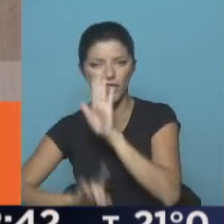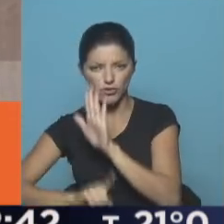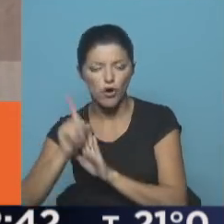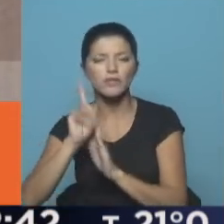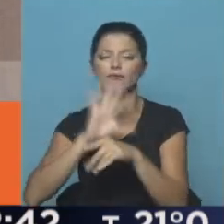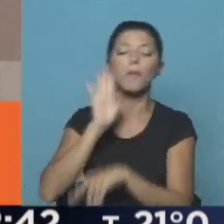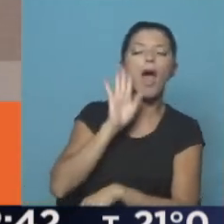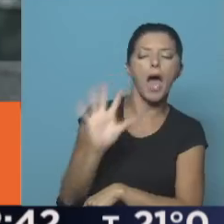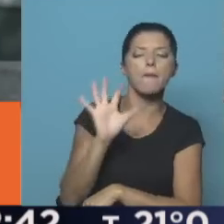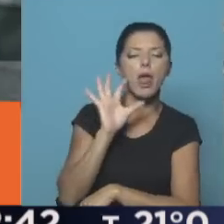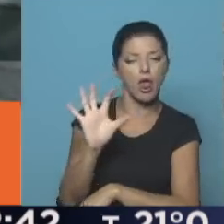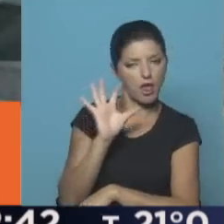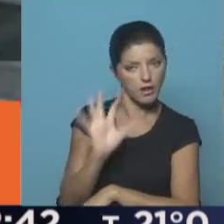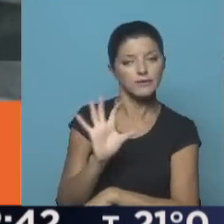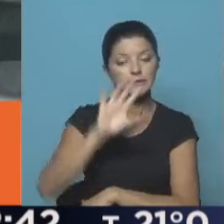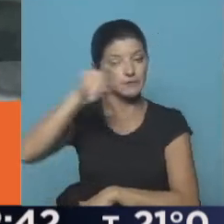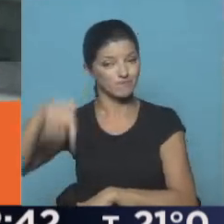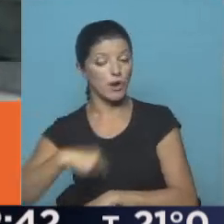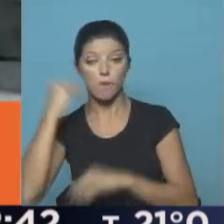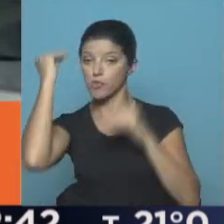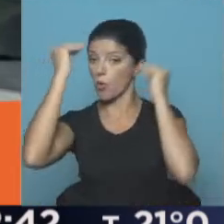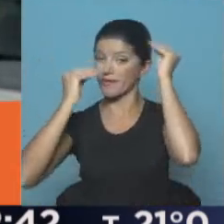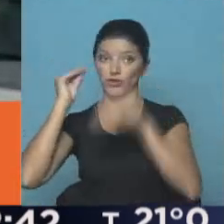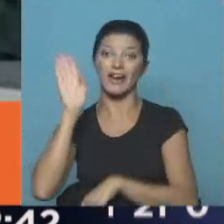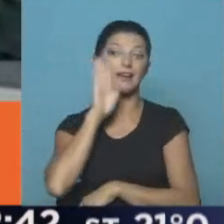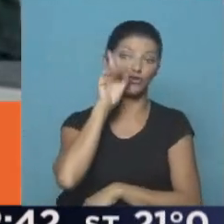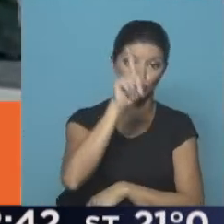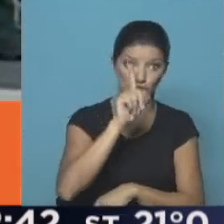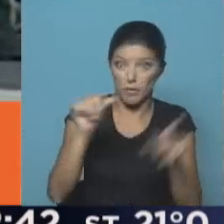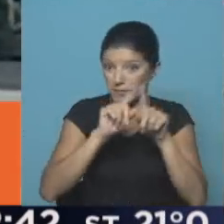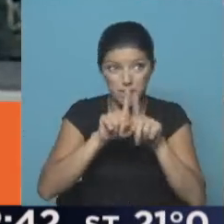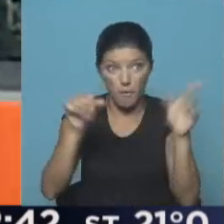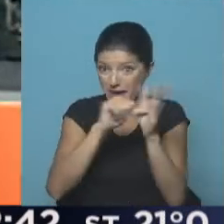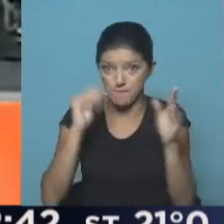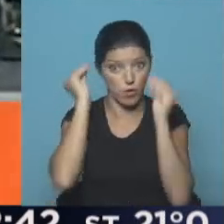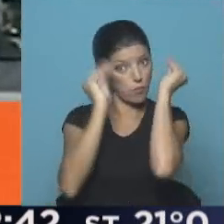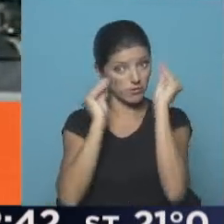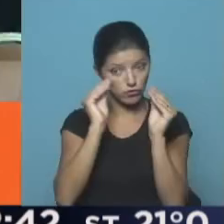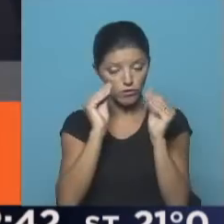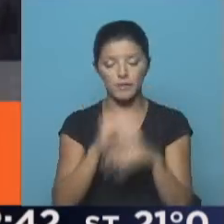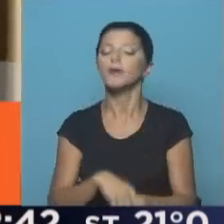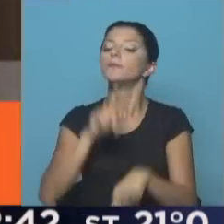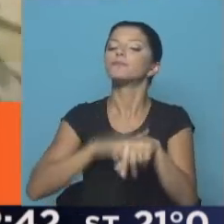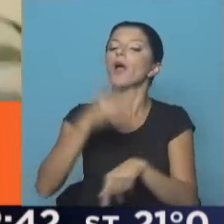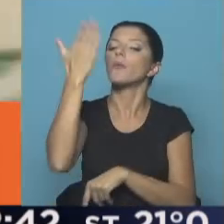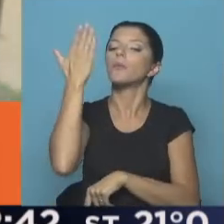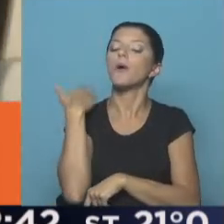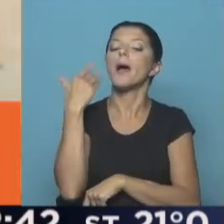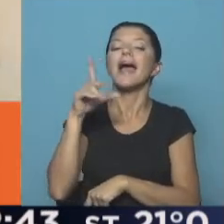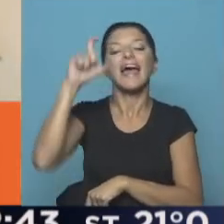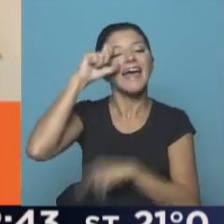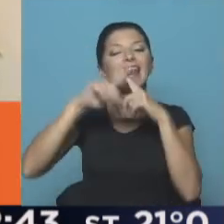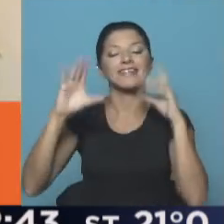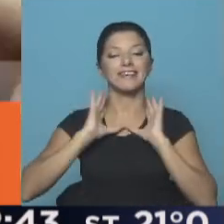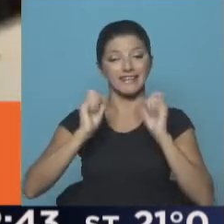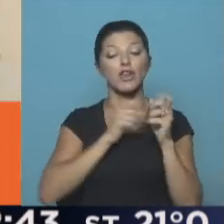amenazas, evidentemente está trayendo preocupación dentro de Estados Unidos. En las últimas horas uno de los que se ha pronunciado es León Panetta, el ex secretario de